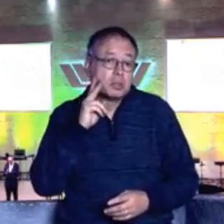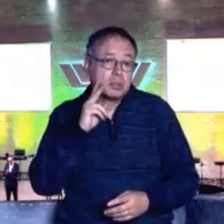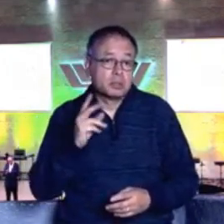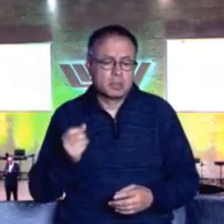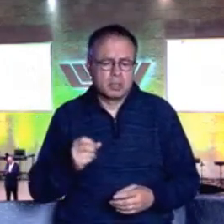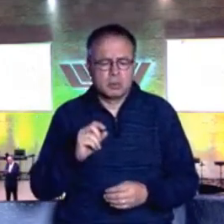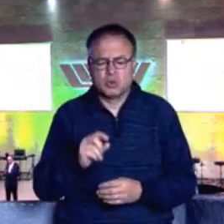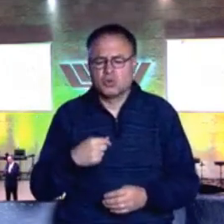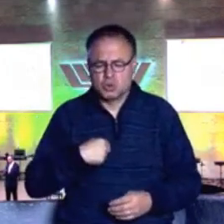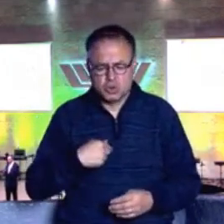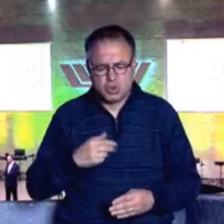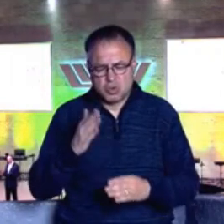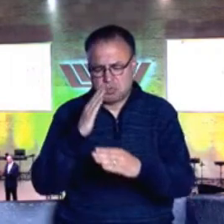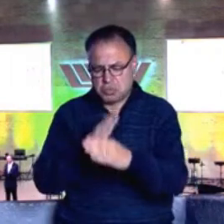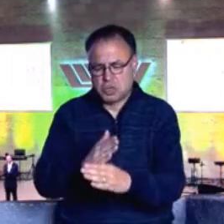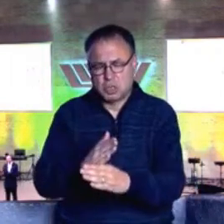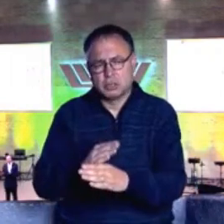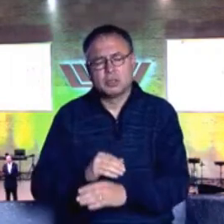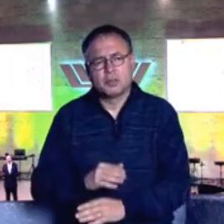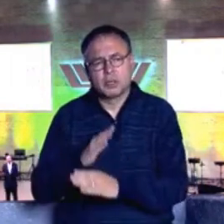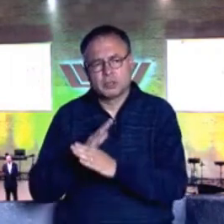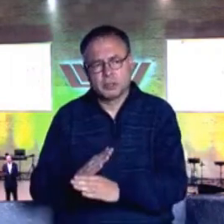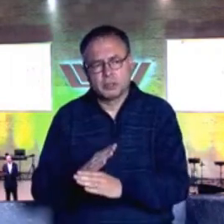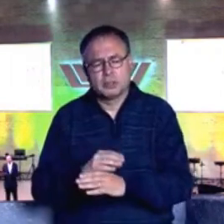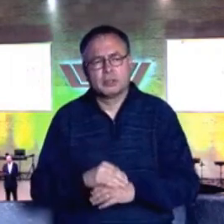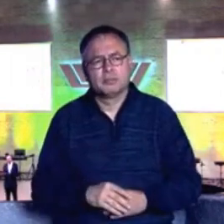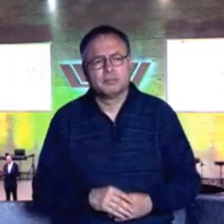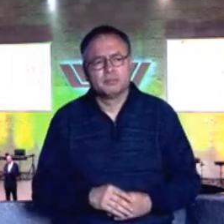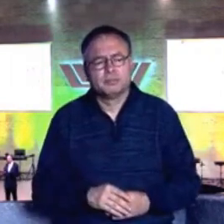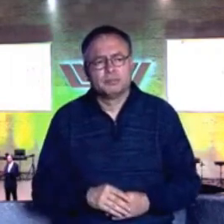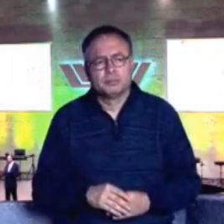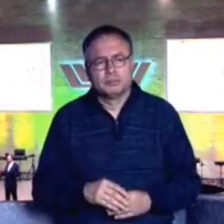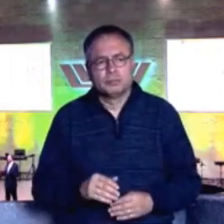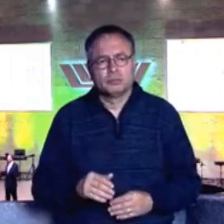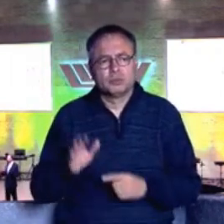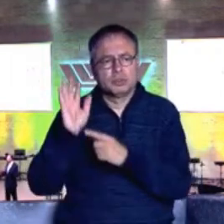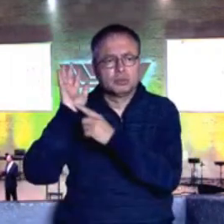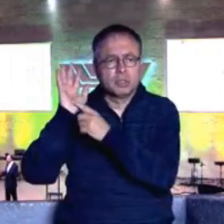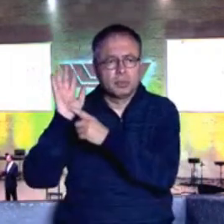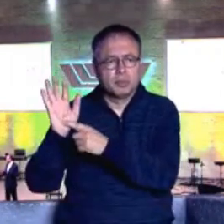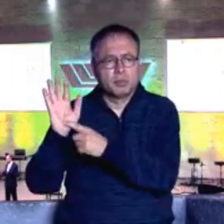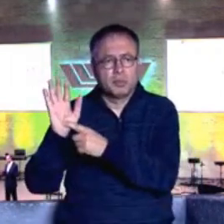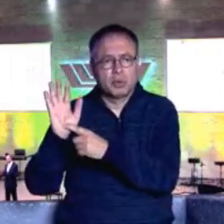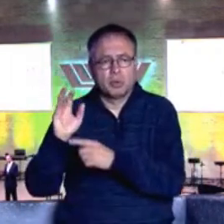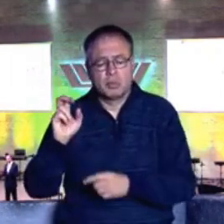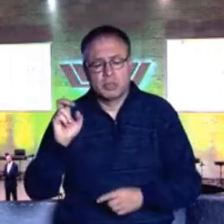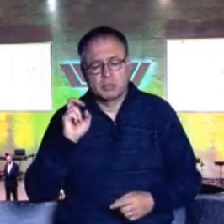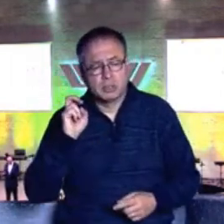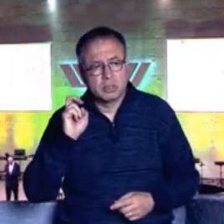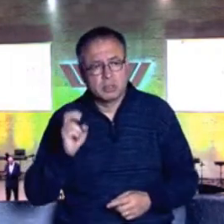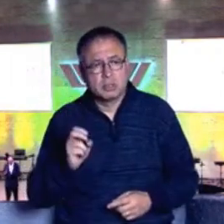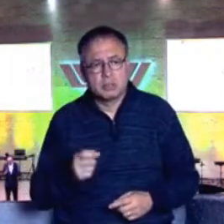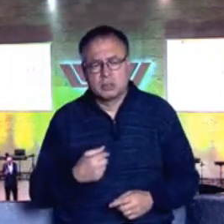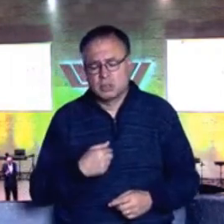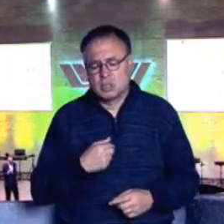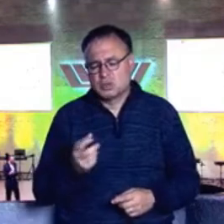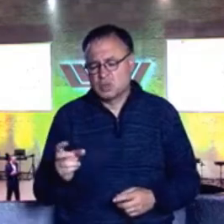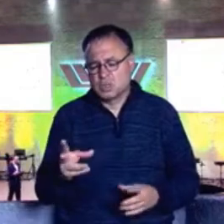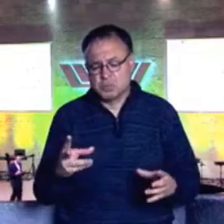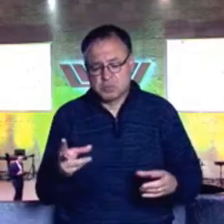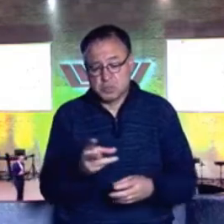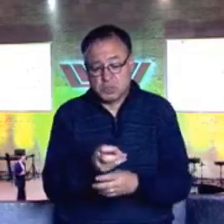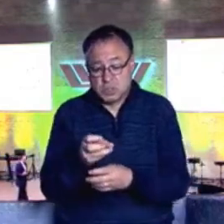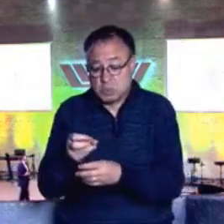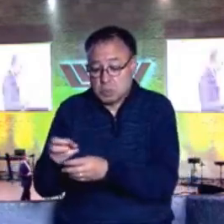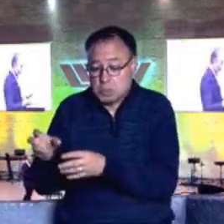ejércitos fíjate Dios promete reprender aquello que se devora tu salario te ha te ha pasado que a